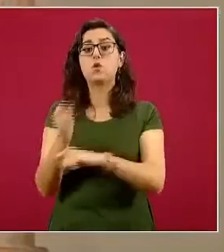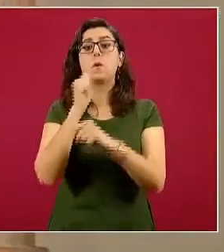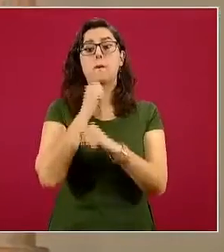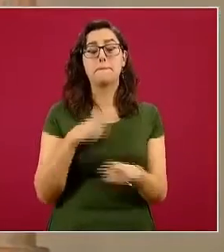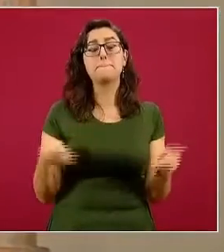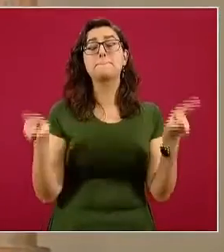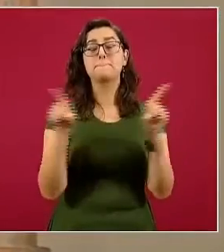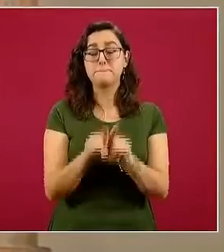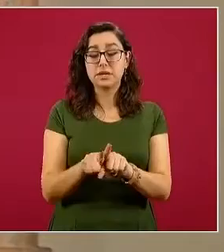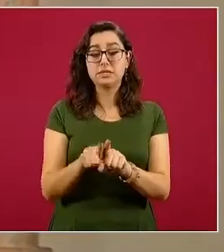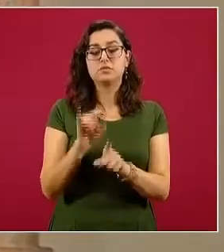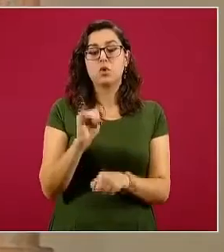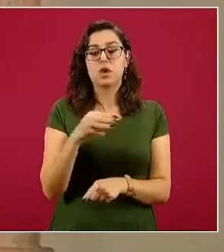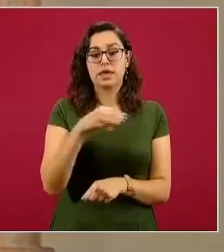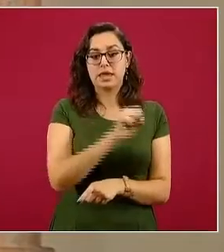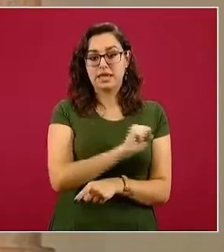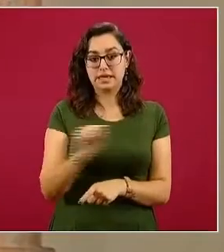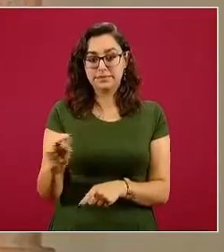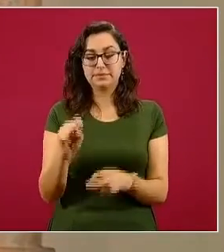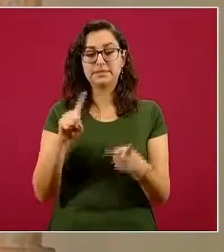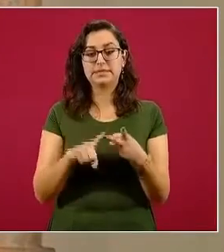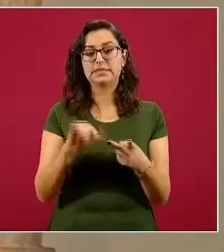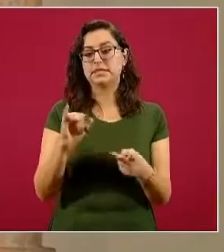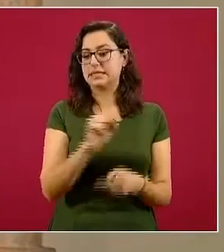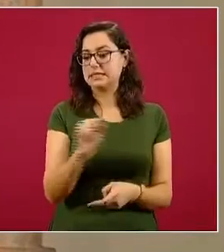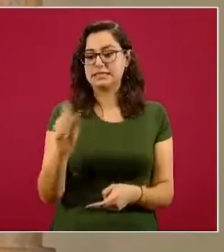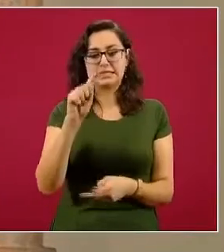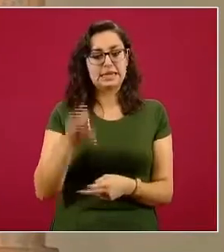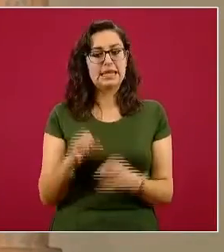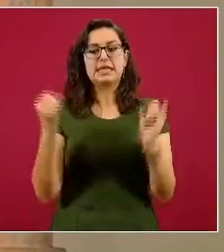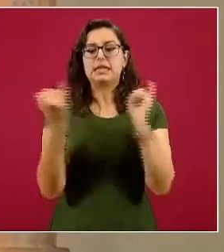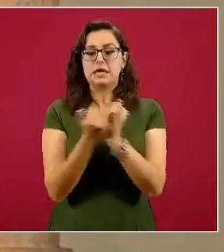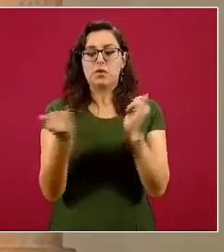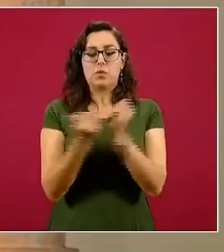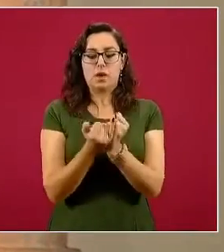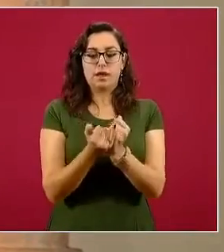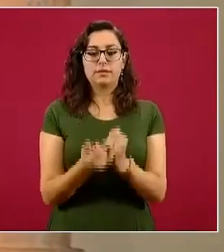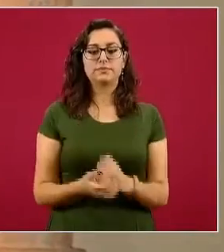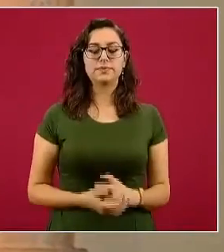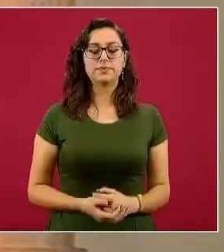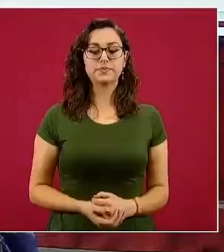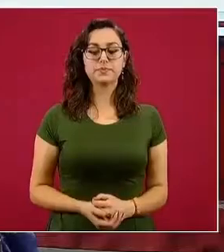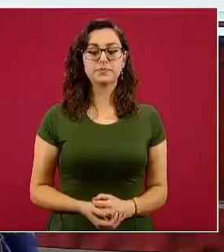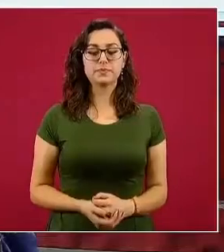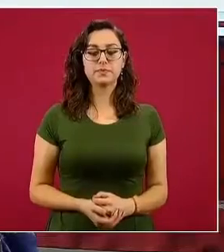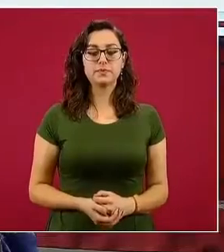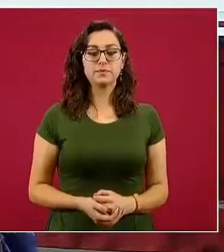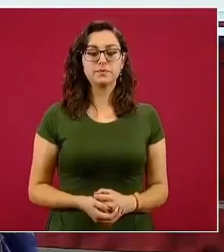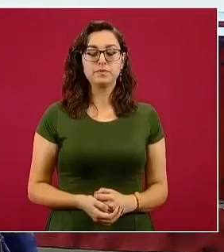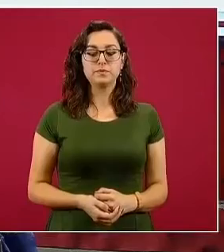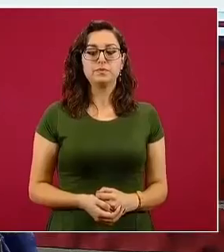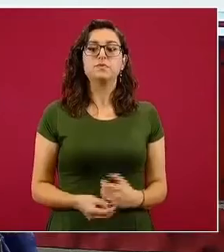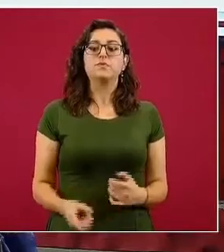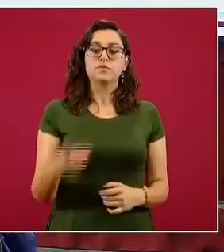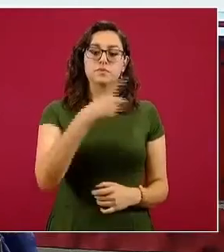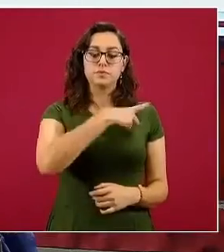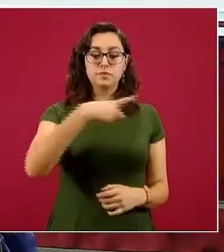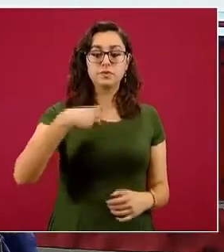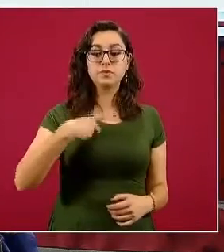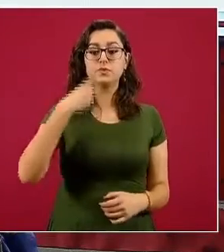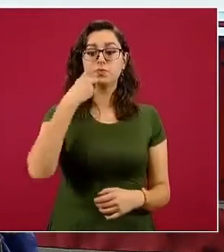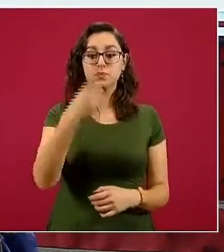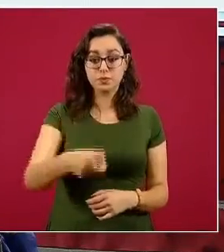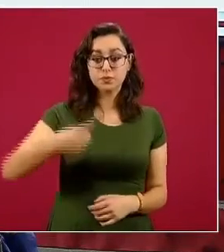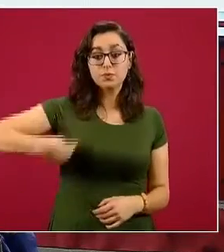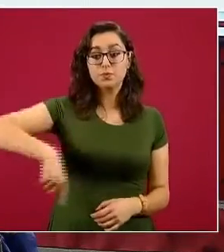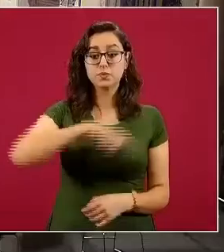los servicios del IMSS y del ISSSTE. La que sigue, por favor. Solamente retomar este mensaje que hemos